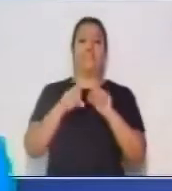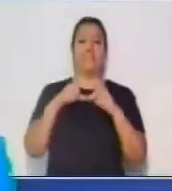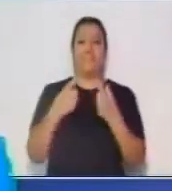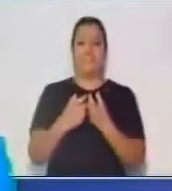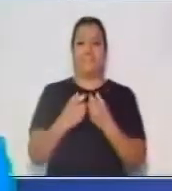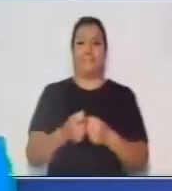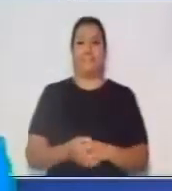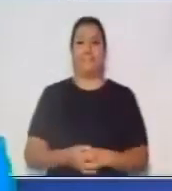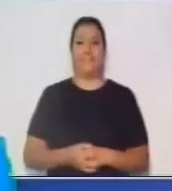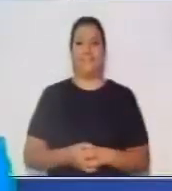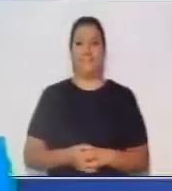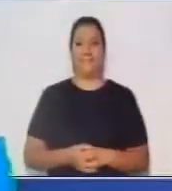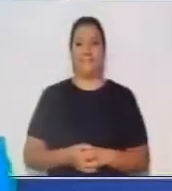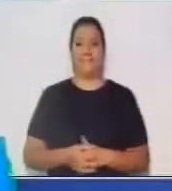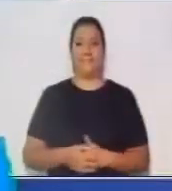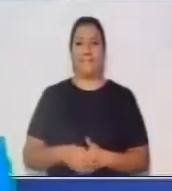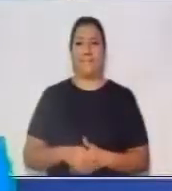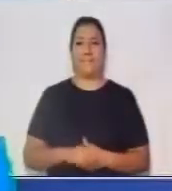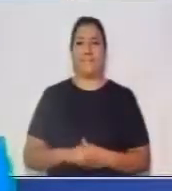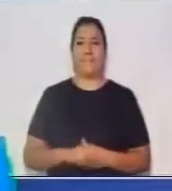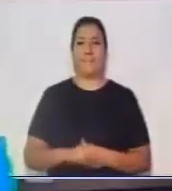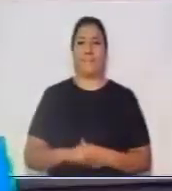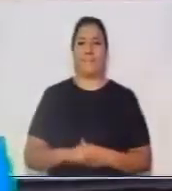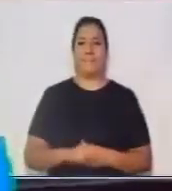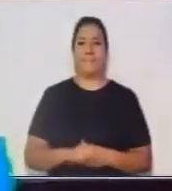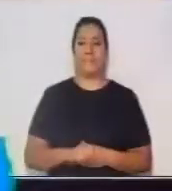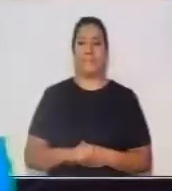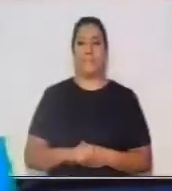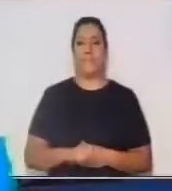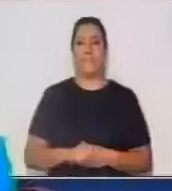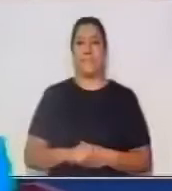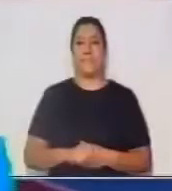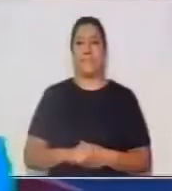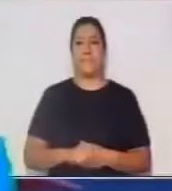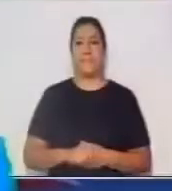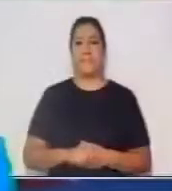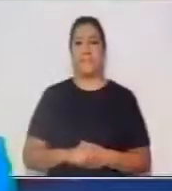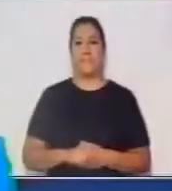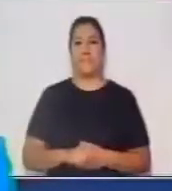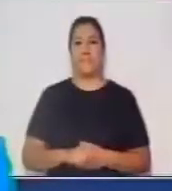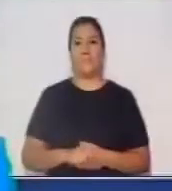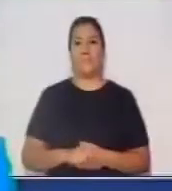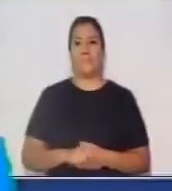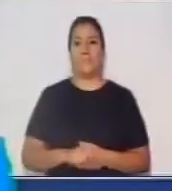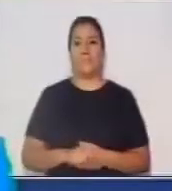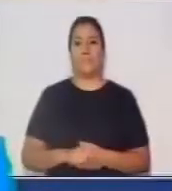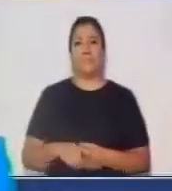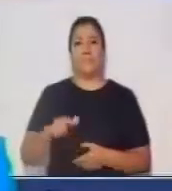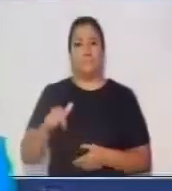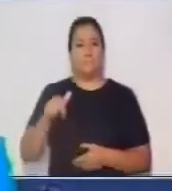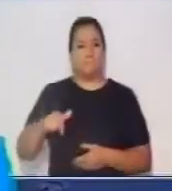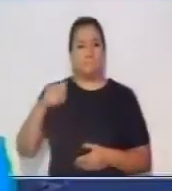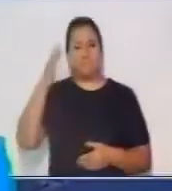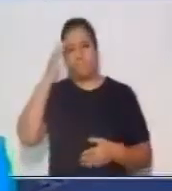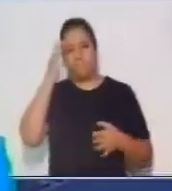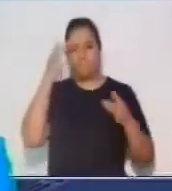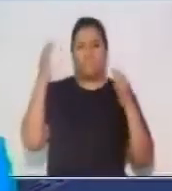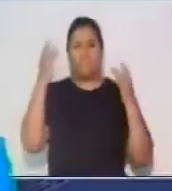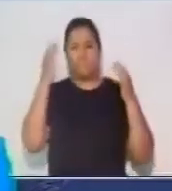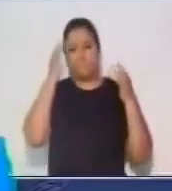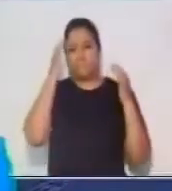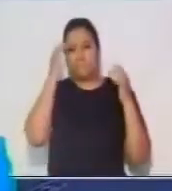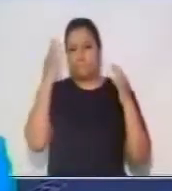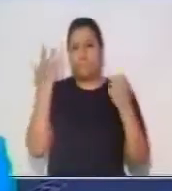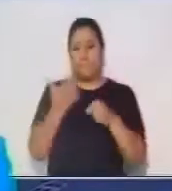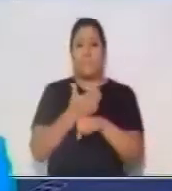brillar? Fácil, una sonrisa y un cabello nutrido que brille tanto como el oro. ¿Cabello que brilla como el oro? ¿Cómo? Yo uso el